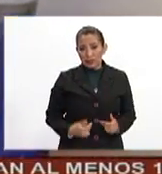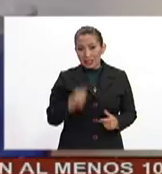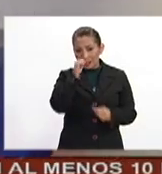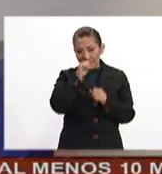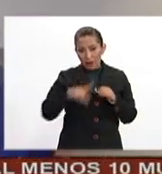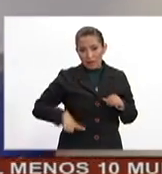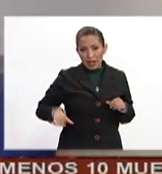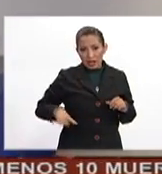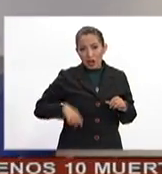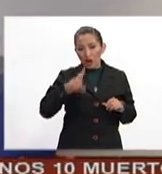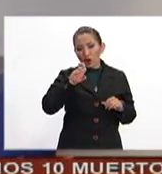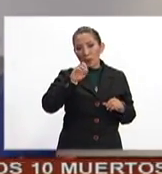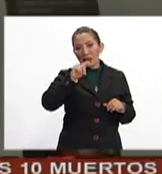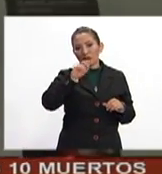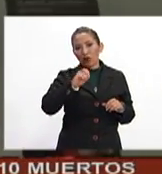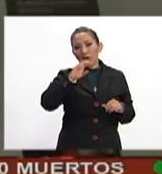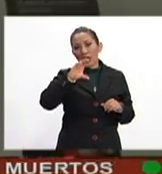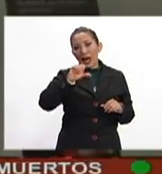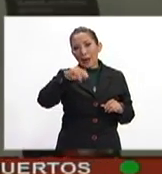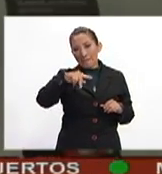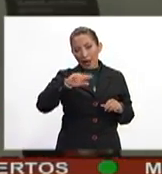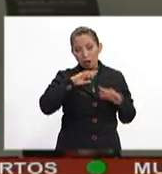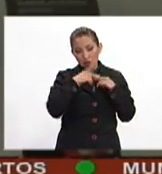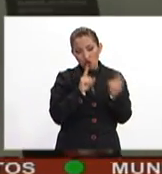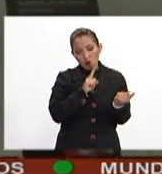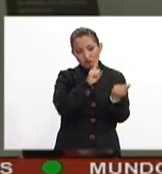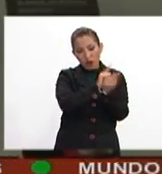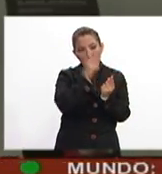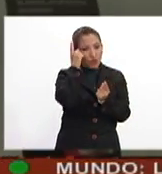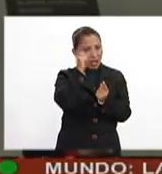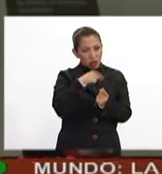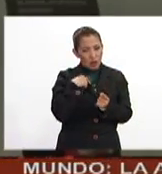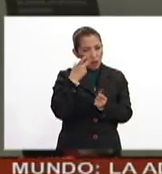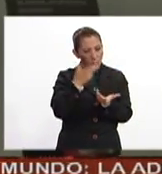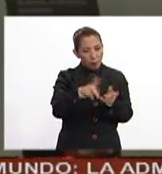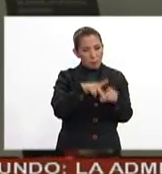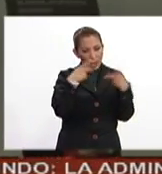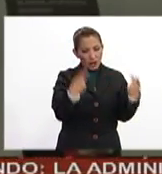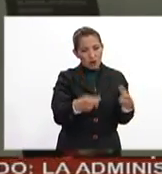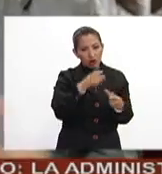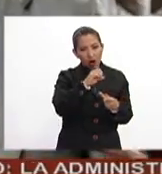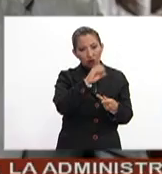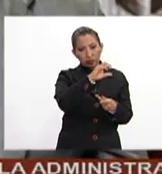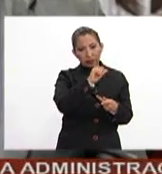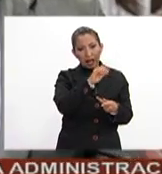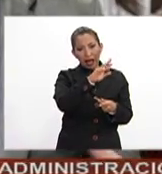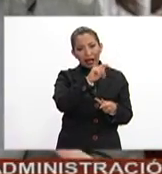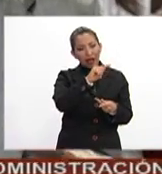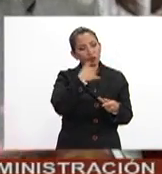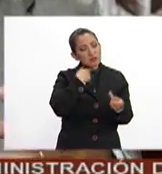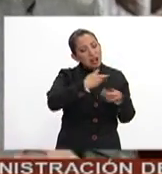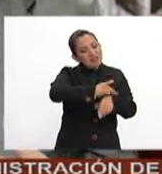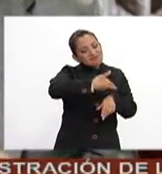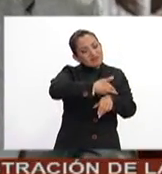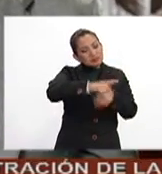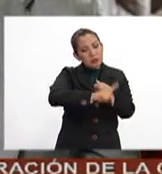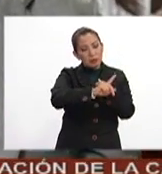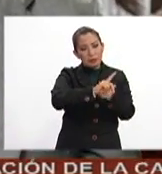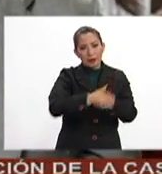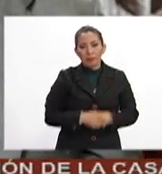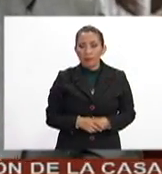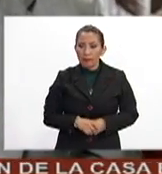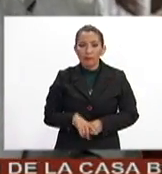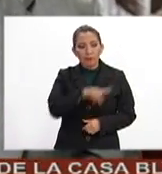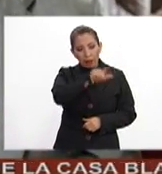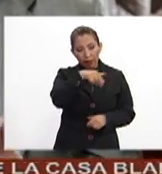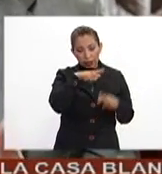Secretaría de Gobernación, Roberto Campa, se reunió con el propietario del periódico, Óscar Cantú, para encontrar una solución al problema.